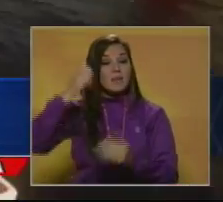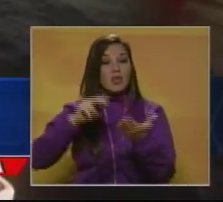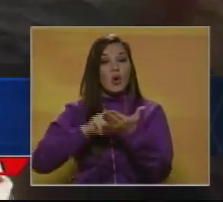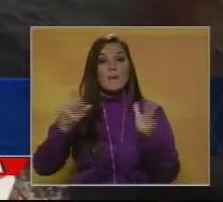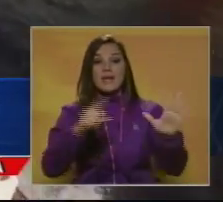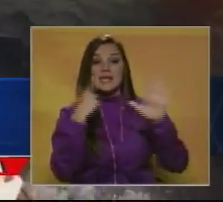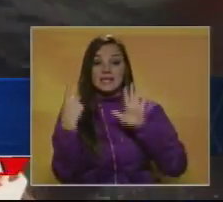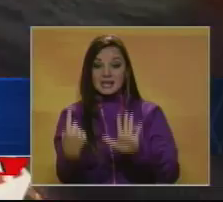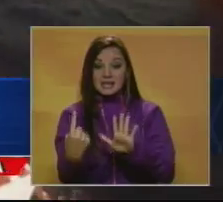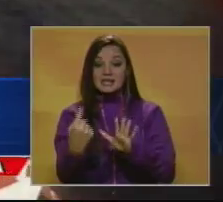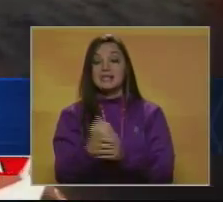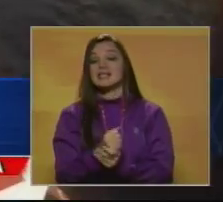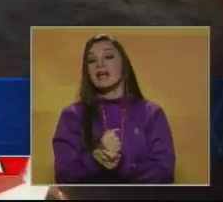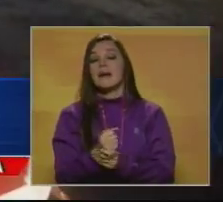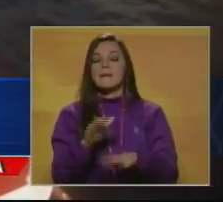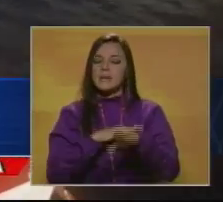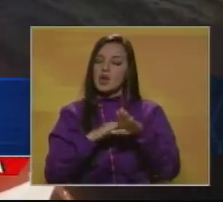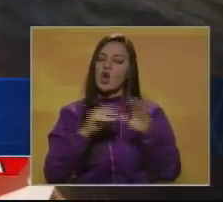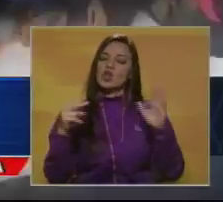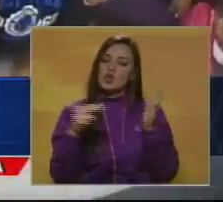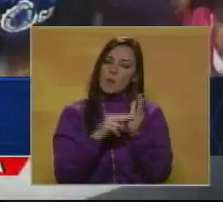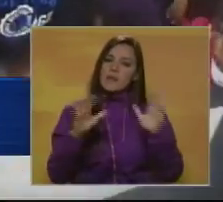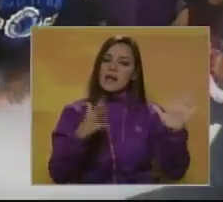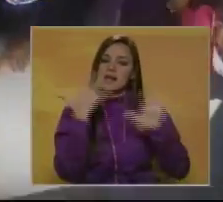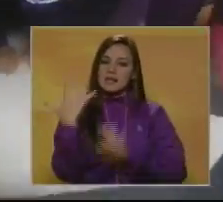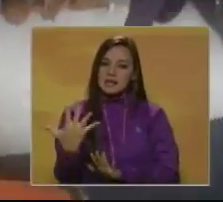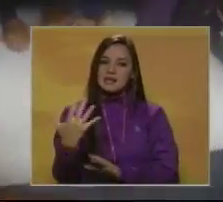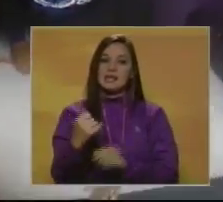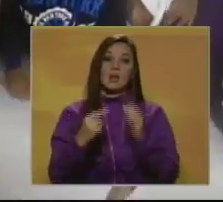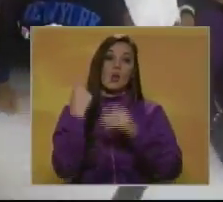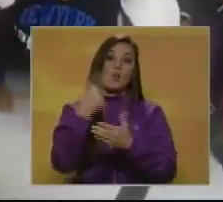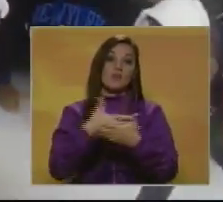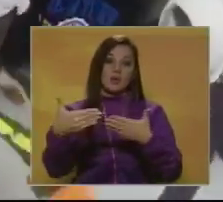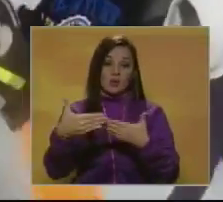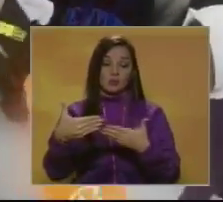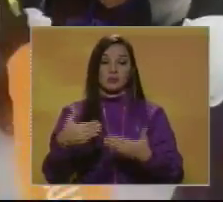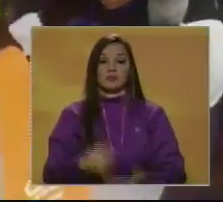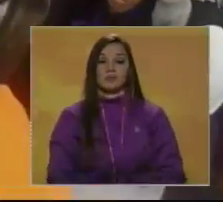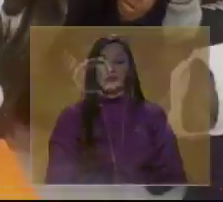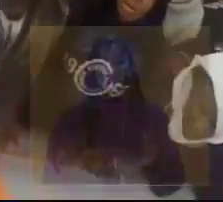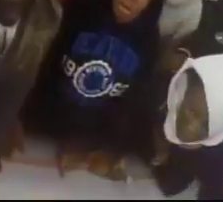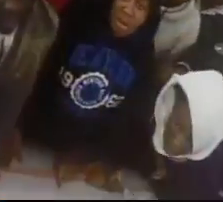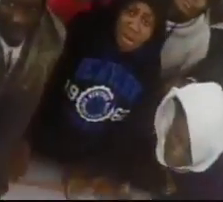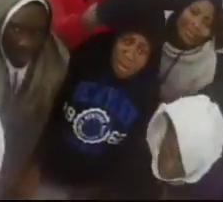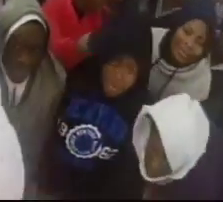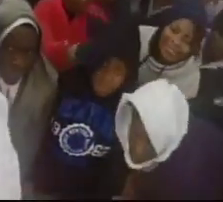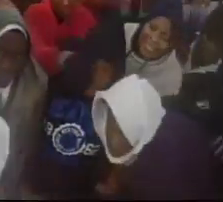2015 supera el 1.000.000. Más detalles en la próxima parte, ya volvemos.